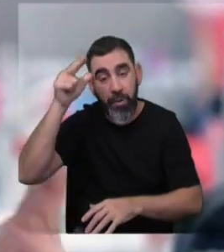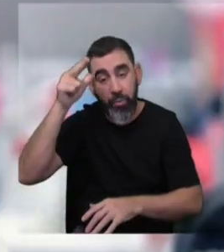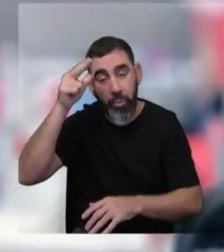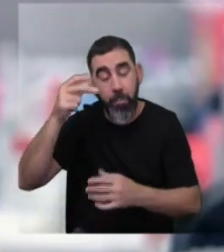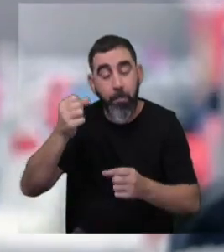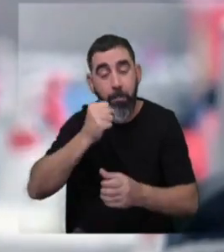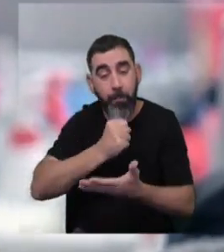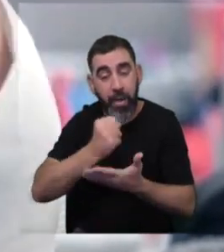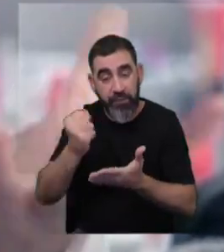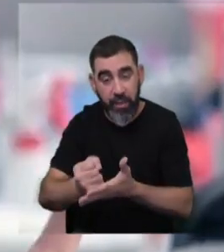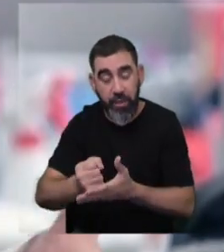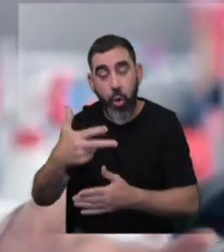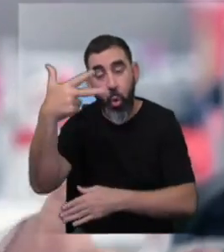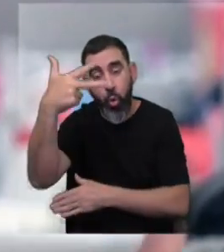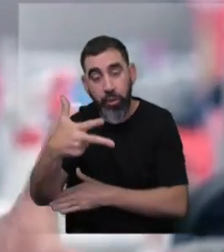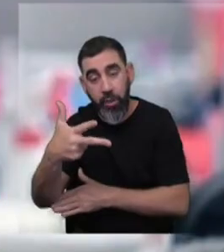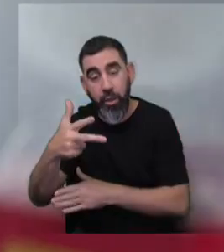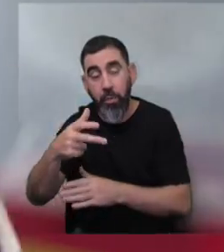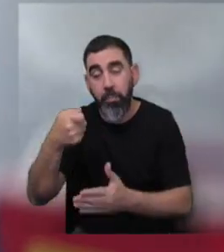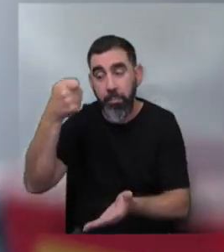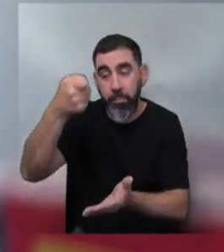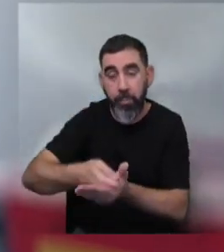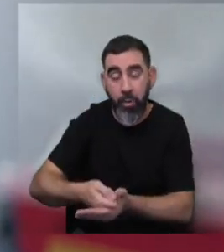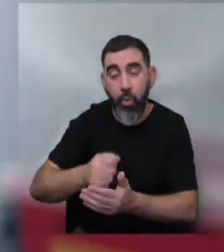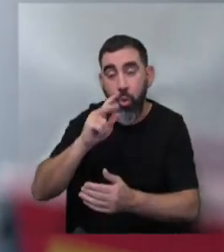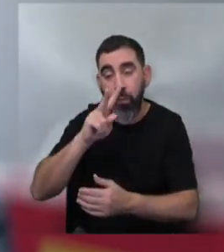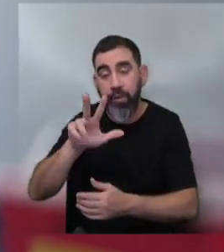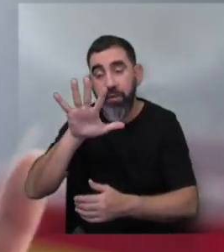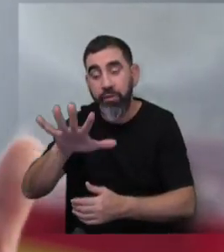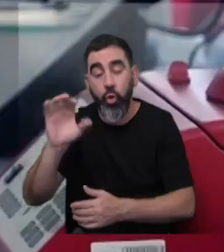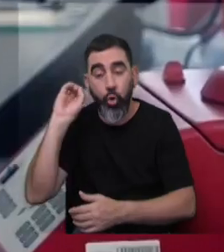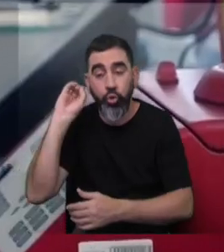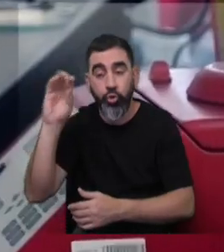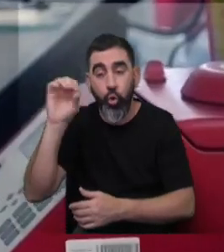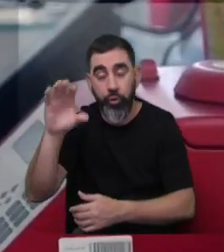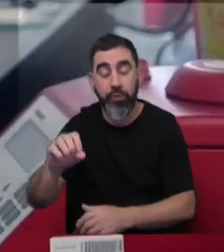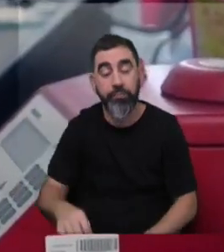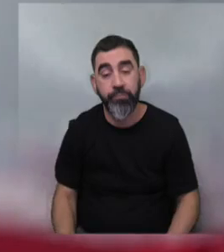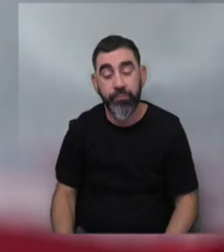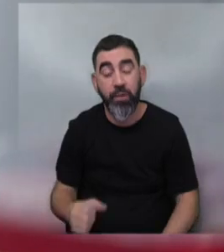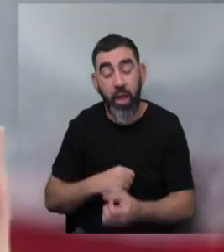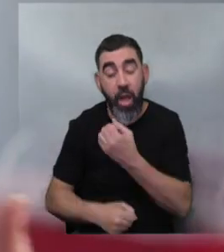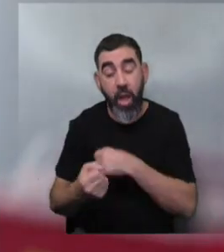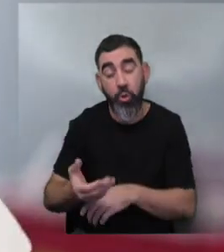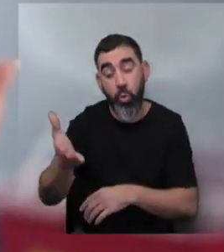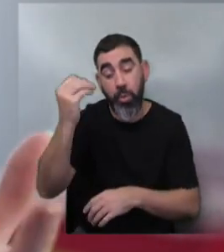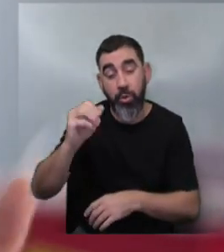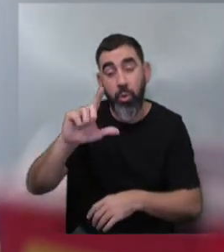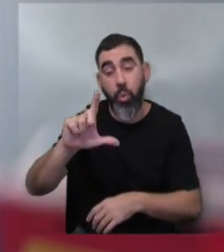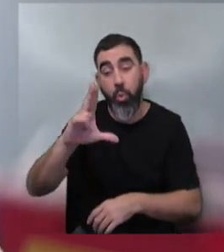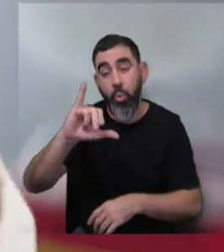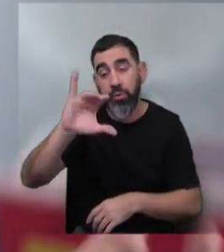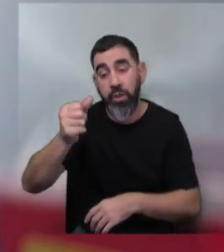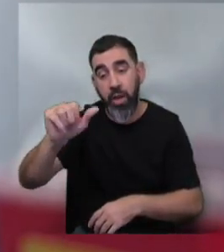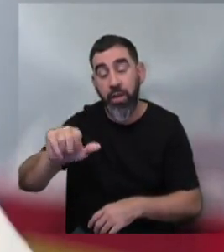y estadía y también un abono completo para la temporada 2025 del SODRE. Recordemos que el año pasado Lucía Brignoni